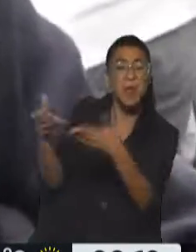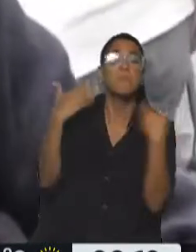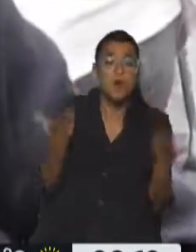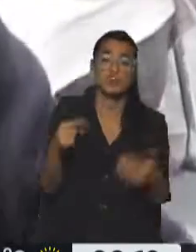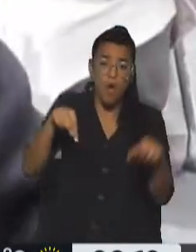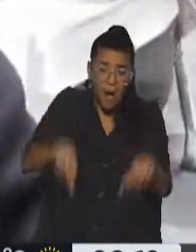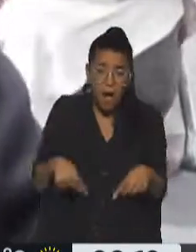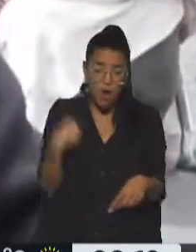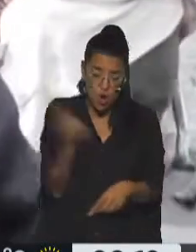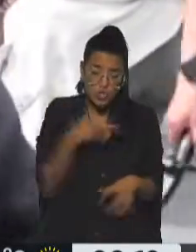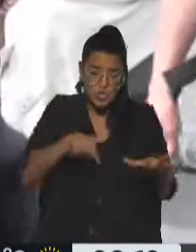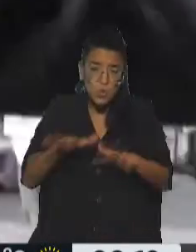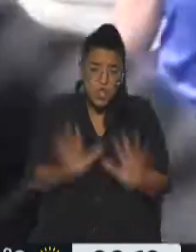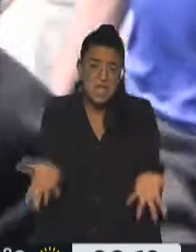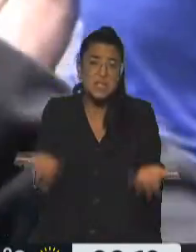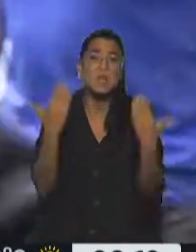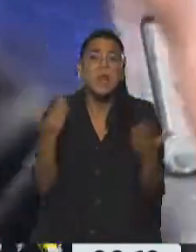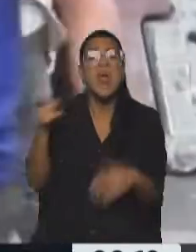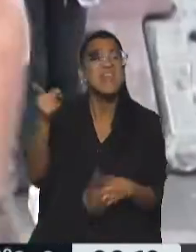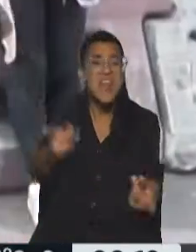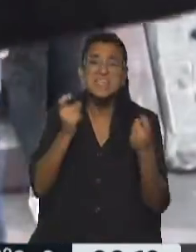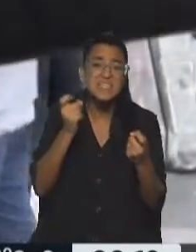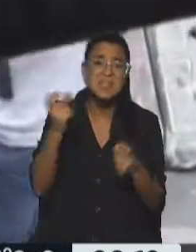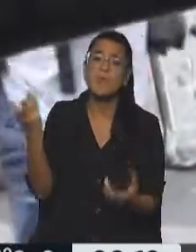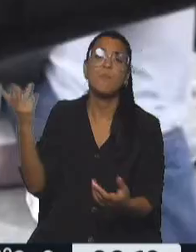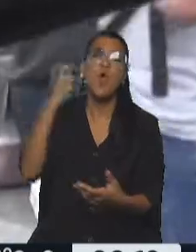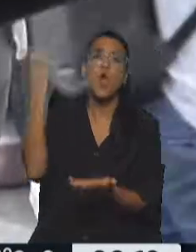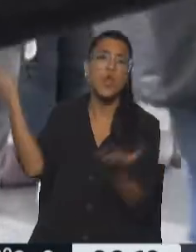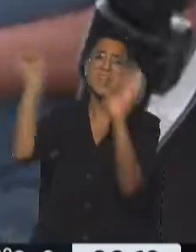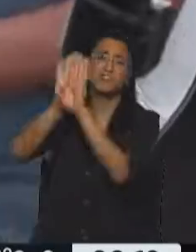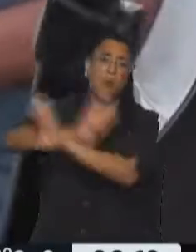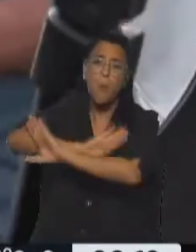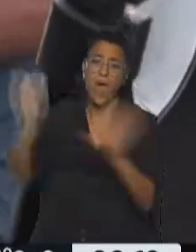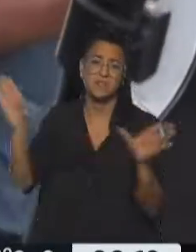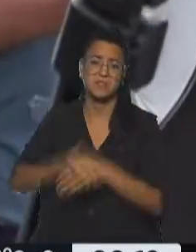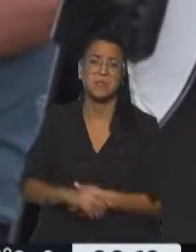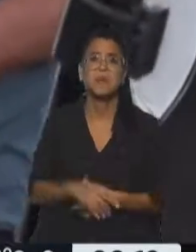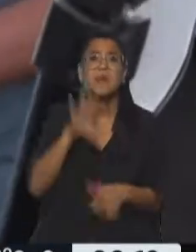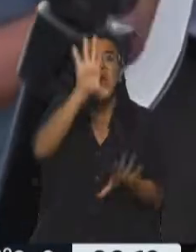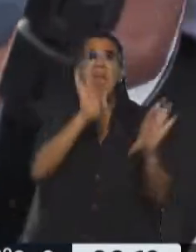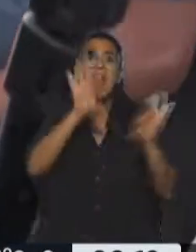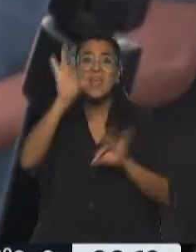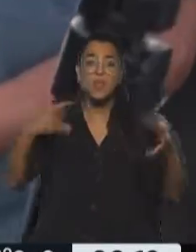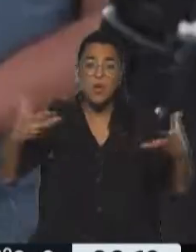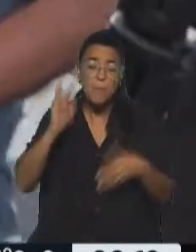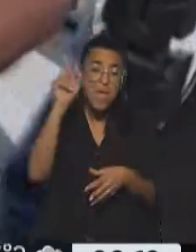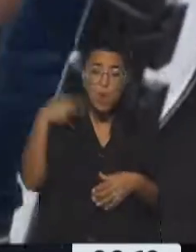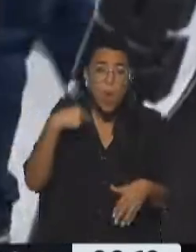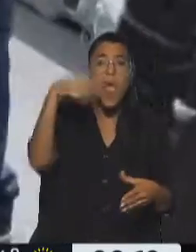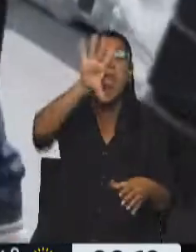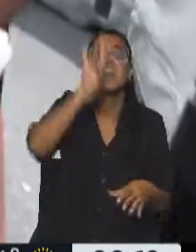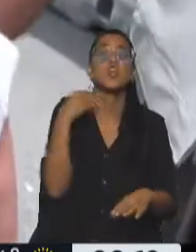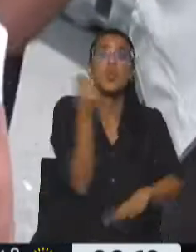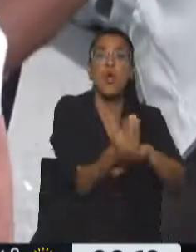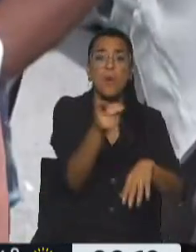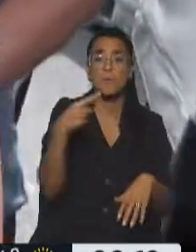ahora estamos pasando lo que estamos pasando. Era necesario cerrar esta porquería de Congreso. Elegido por todo el pueblo peruano. El